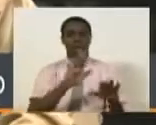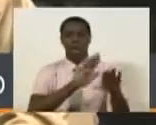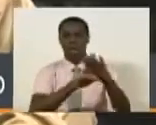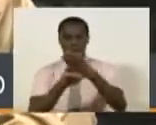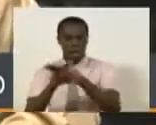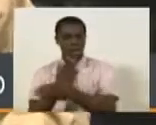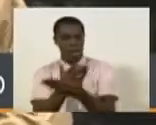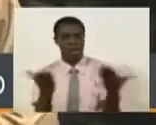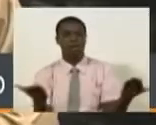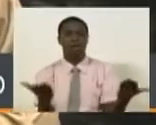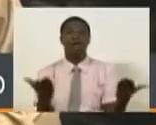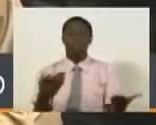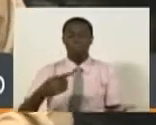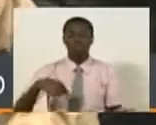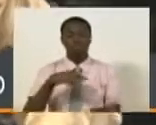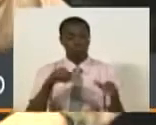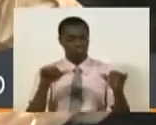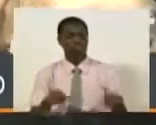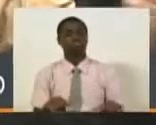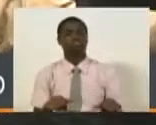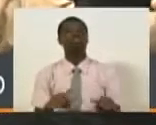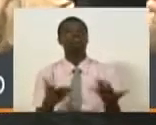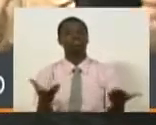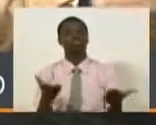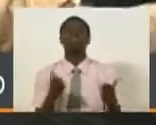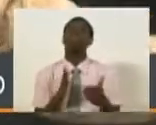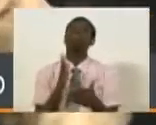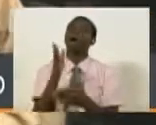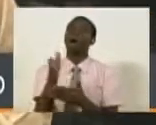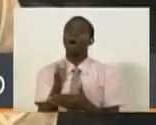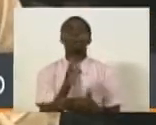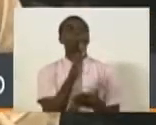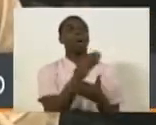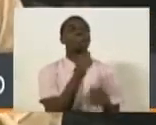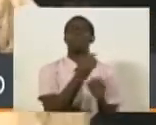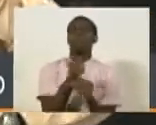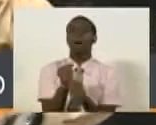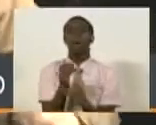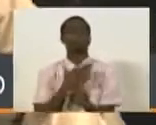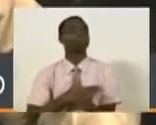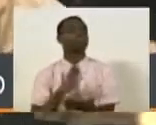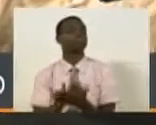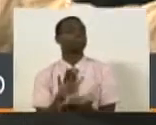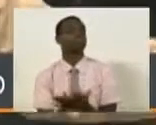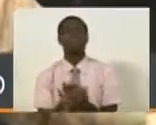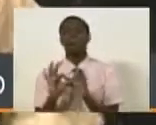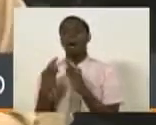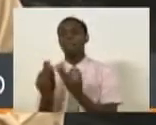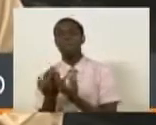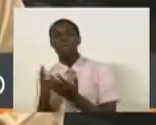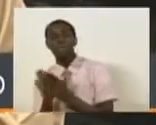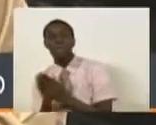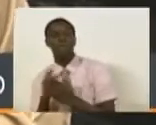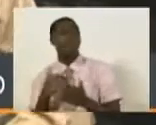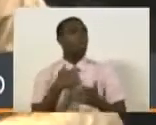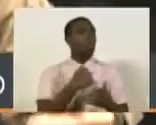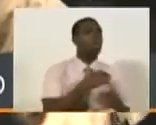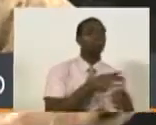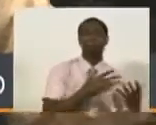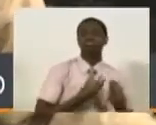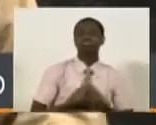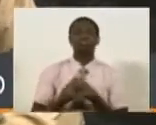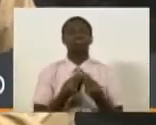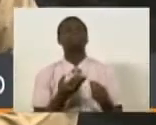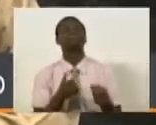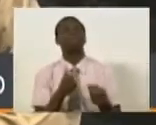para que nosotros podamos ir a nuestros espacios de trabajo, con nuestra familia, por nuestras vías, y no